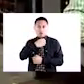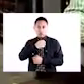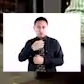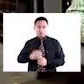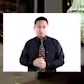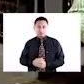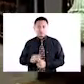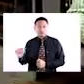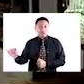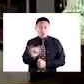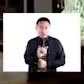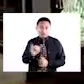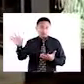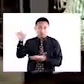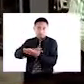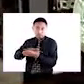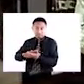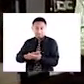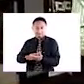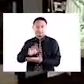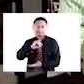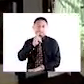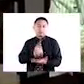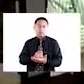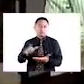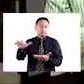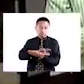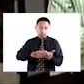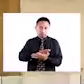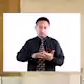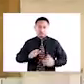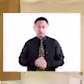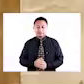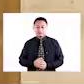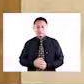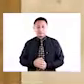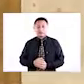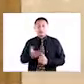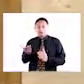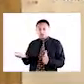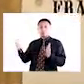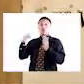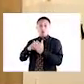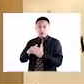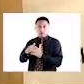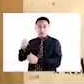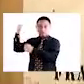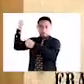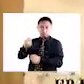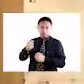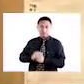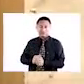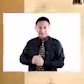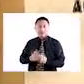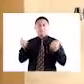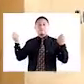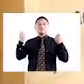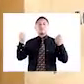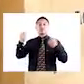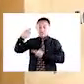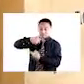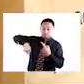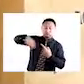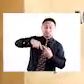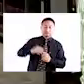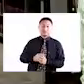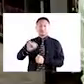16 de agosto. Prácticamente Ibarra, igual que Riobamba, desapareció. Igual la gente desapareció. Y sale también una historia que después volvieron como a refundar la ciudad. Se le conoce como la